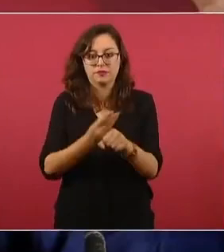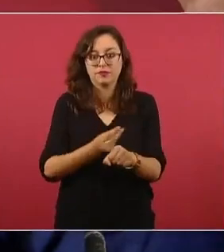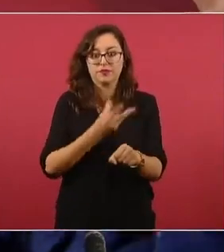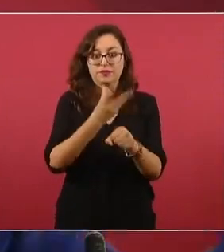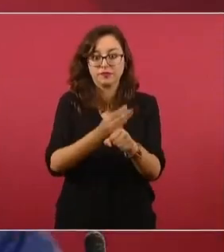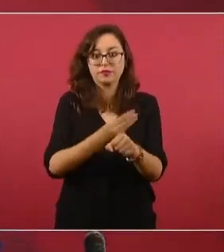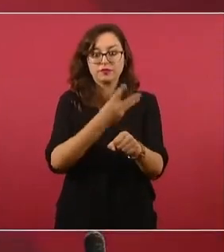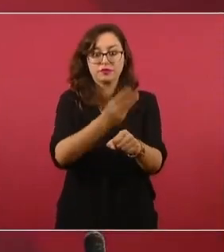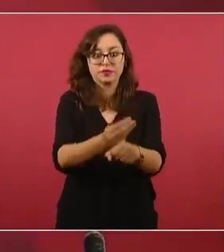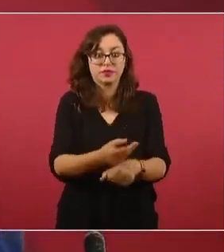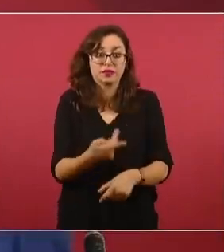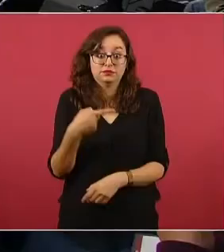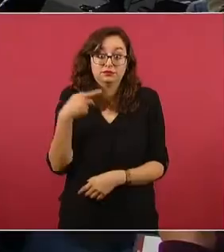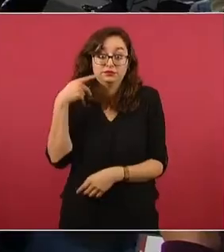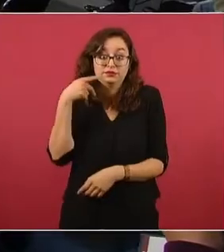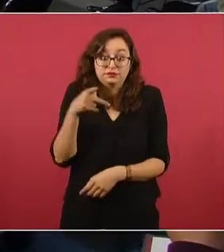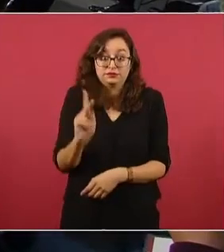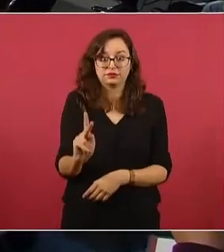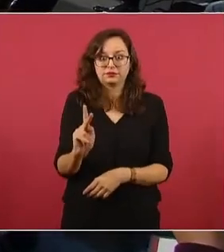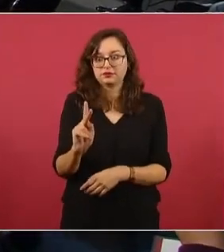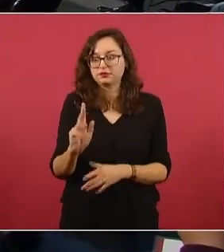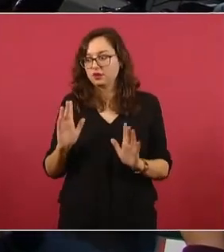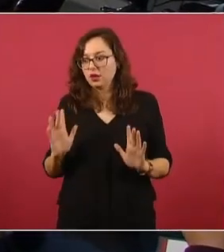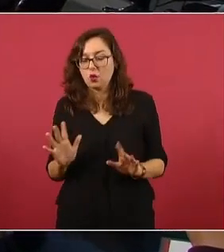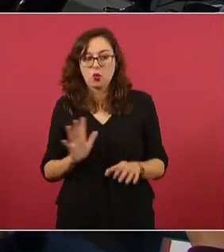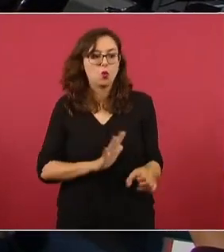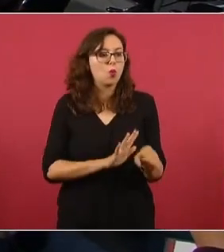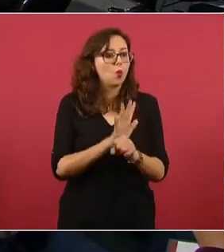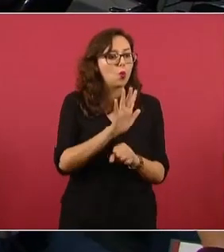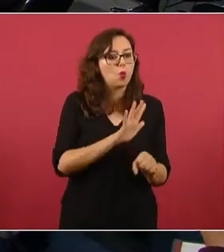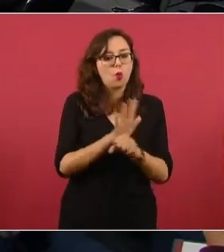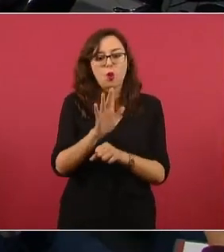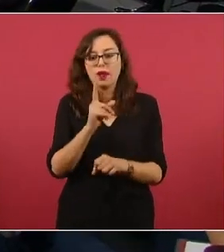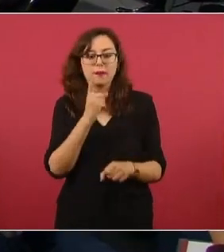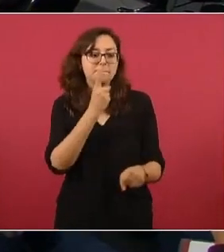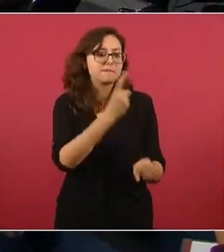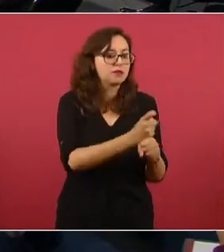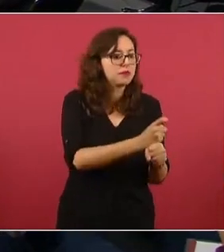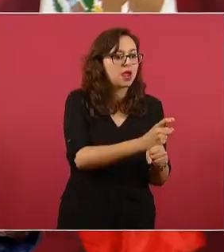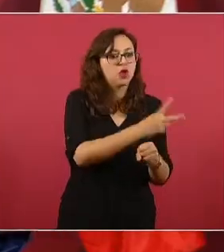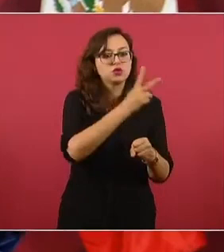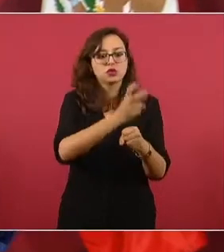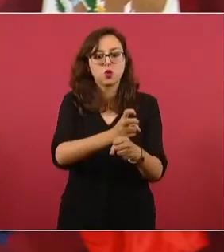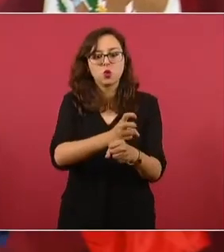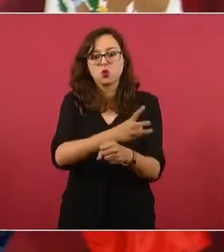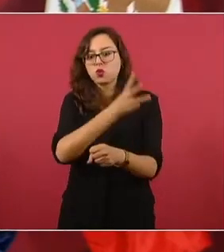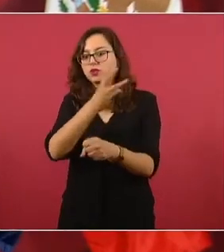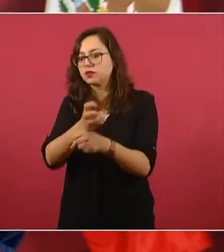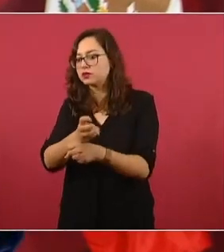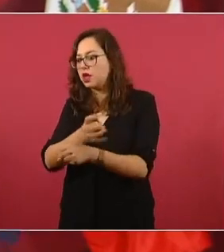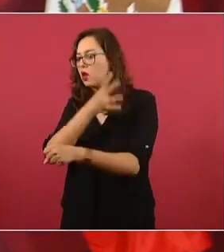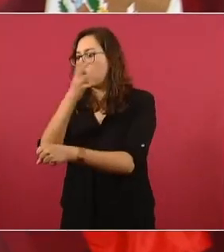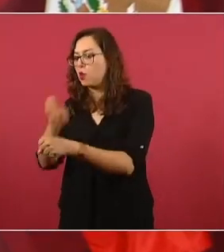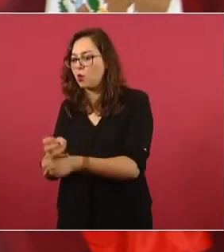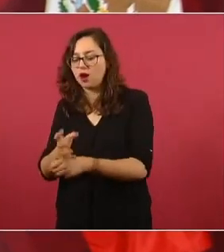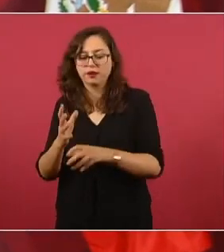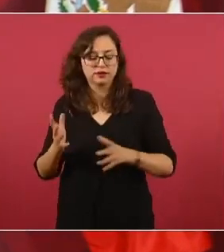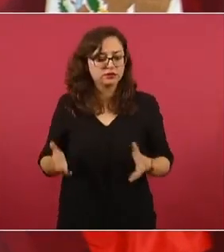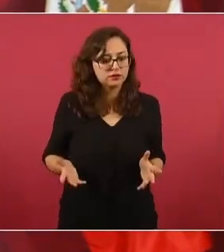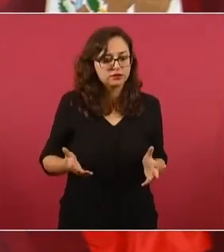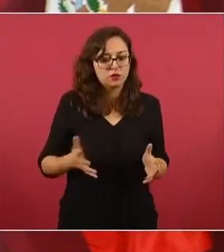pero buscando priorizar. En el caso de los